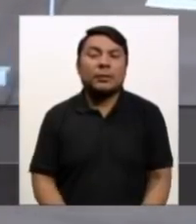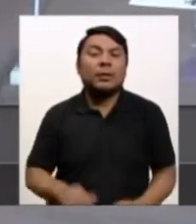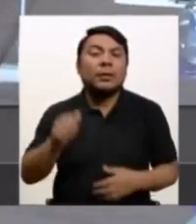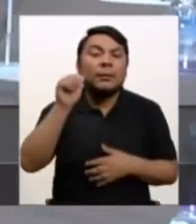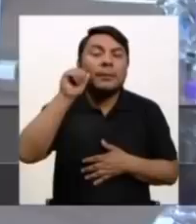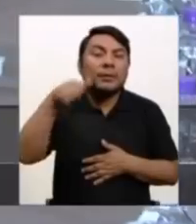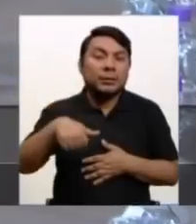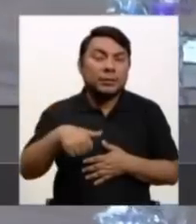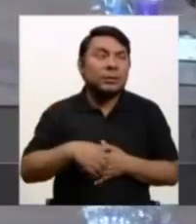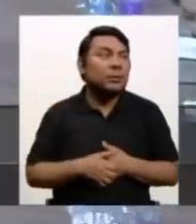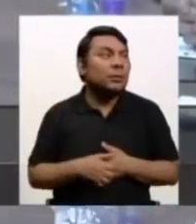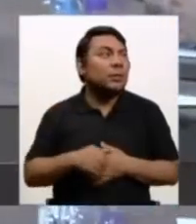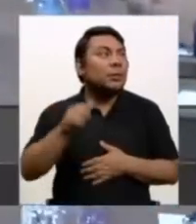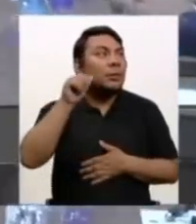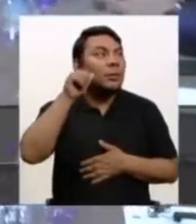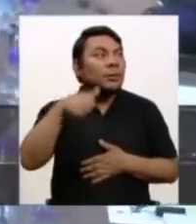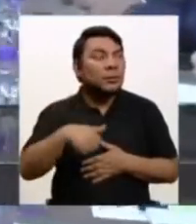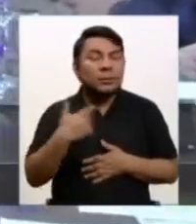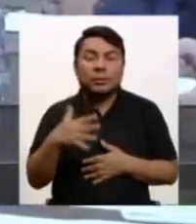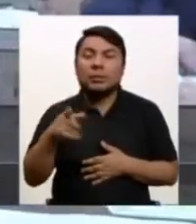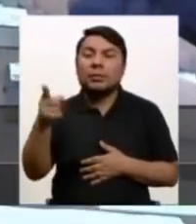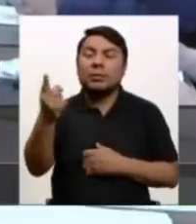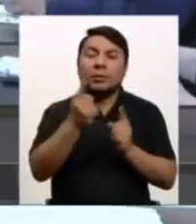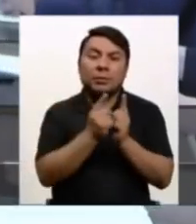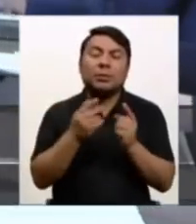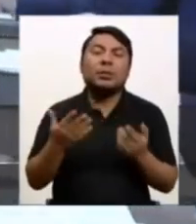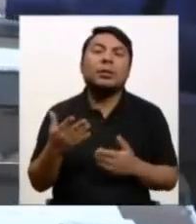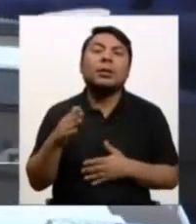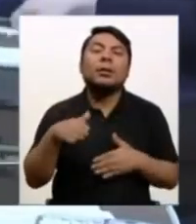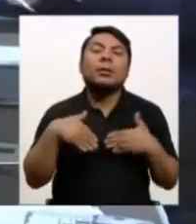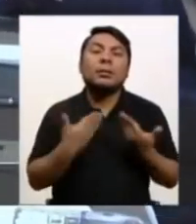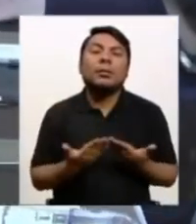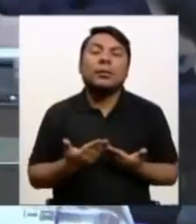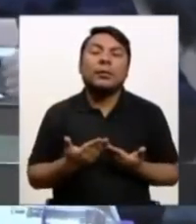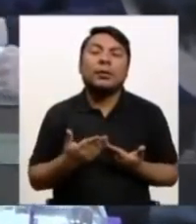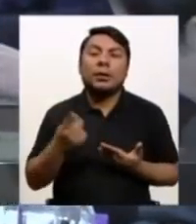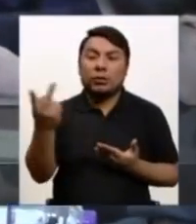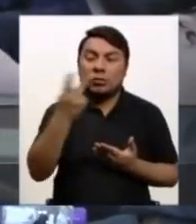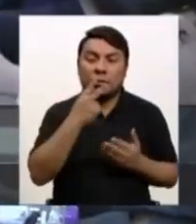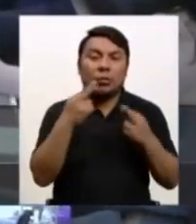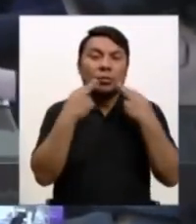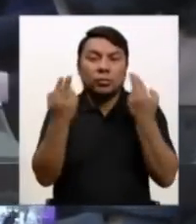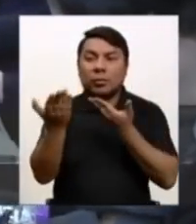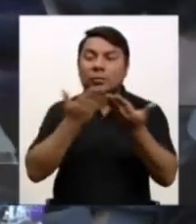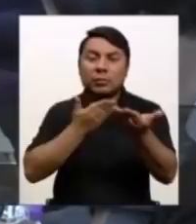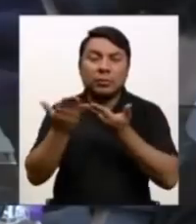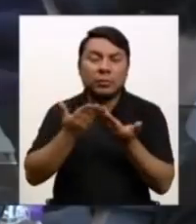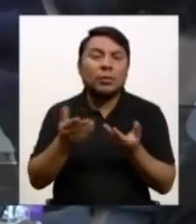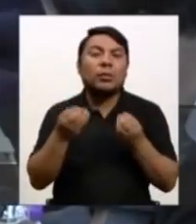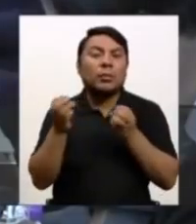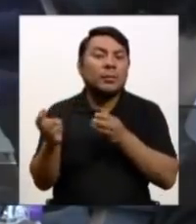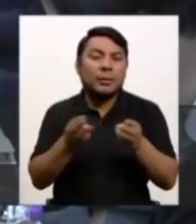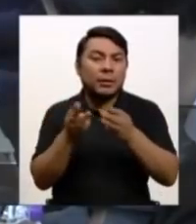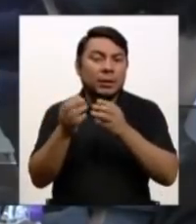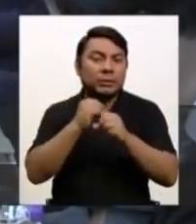Mañana en la reunión de líderes sin duda hablaremos de este tema.